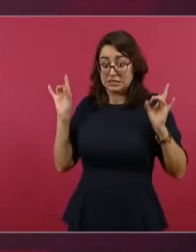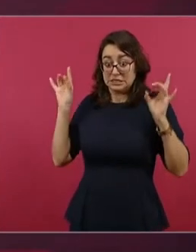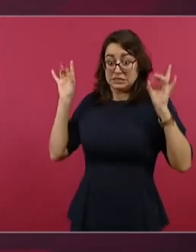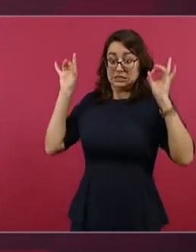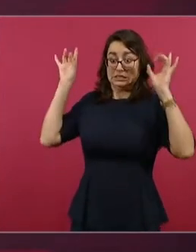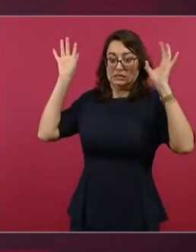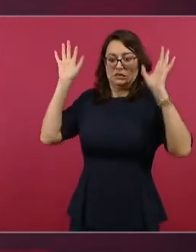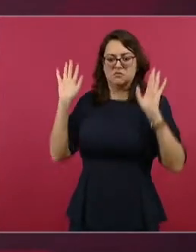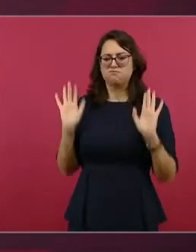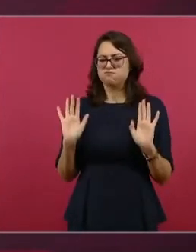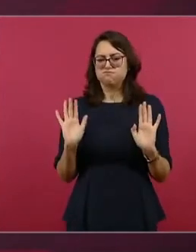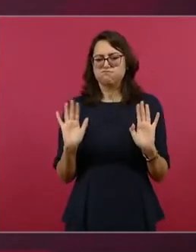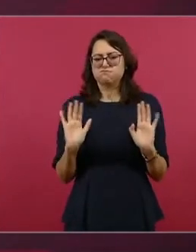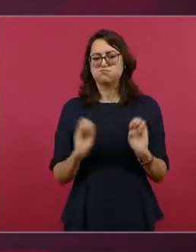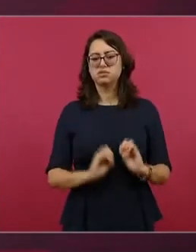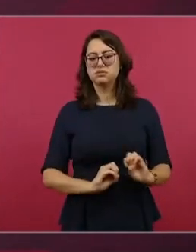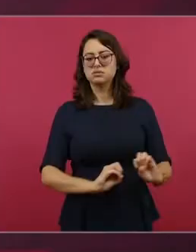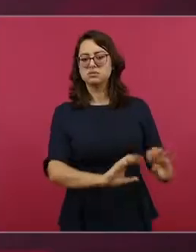porque